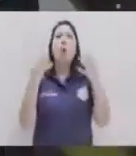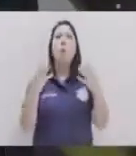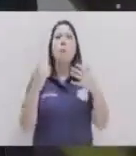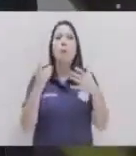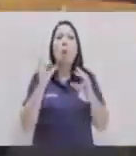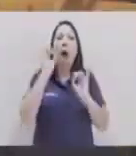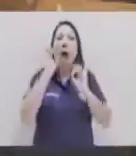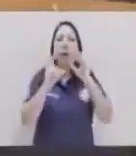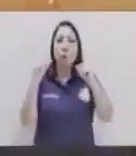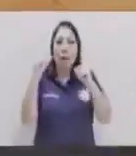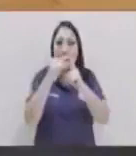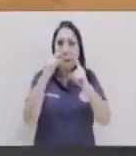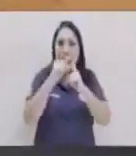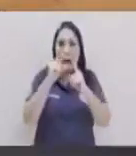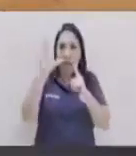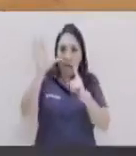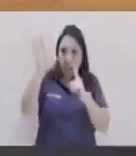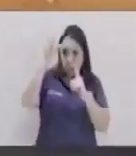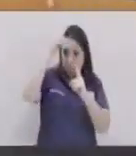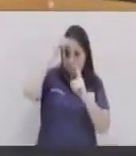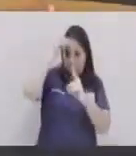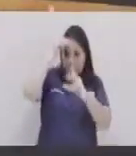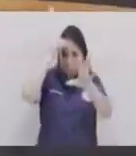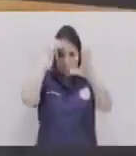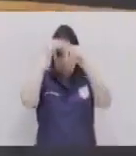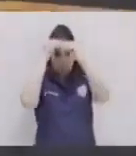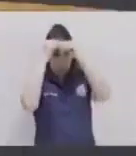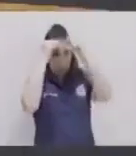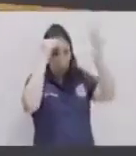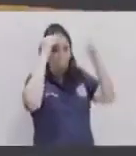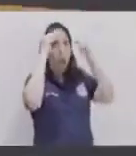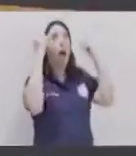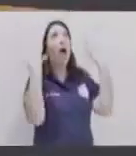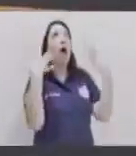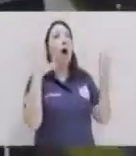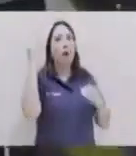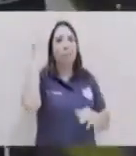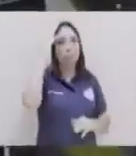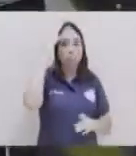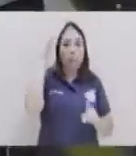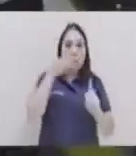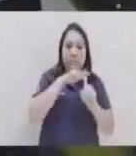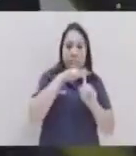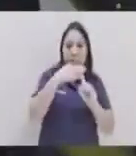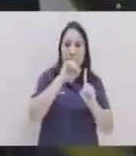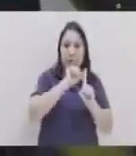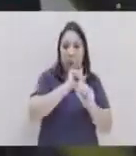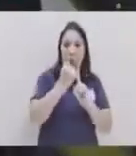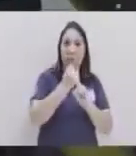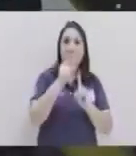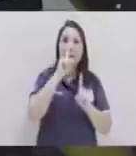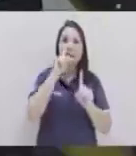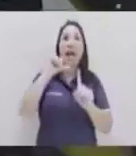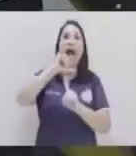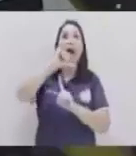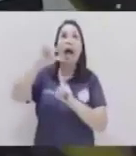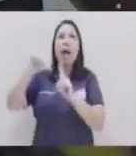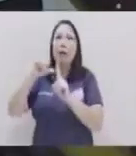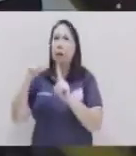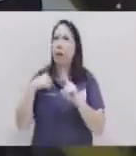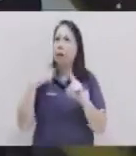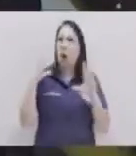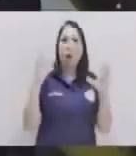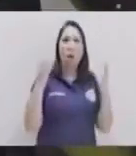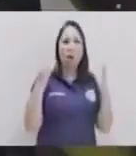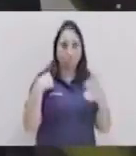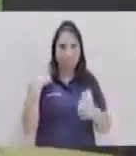de algunas palabras y tener conciencia de nuestro entorno. Bien, entonces, ¿qué vamos a